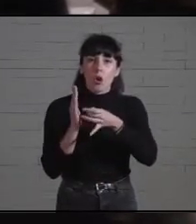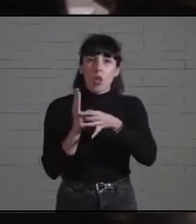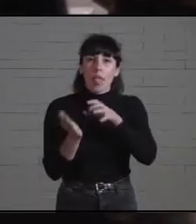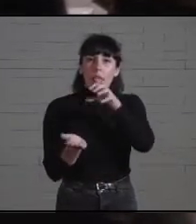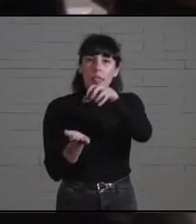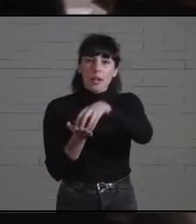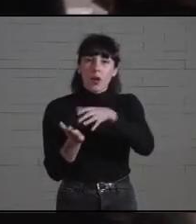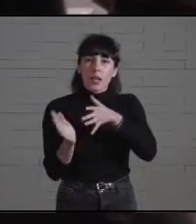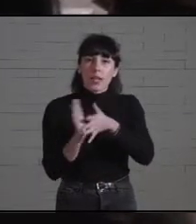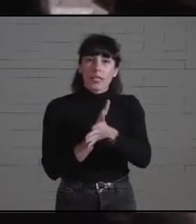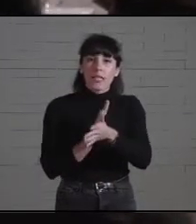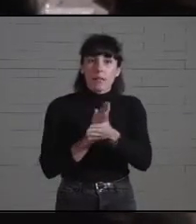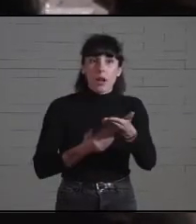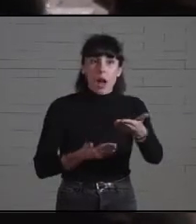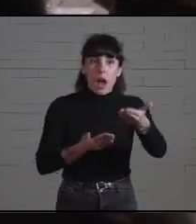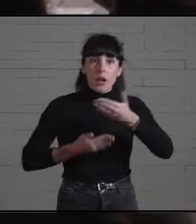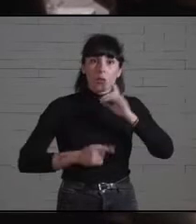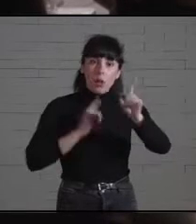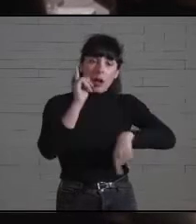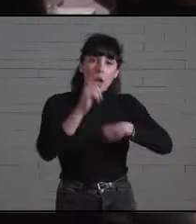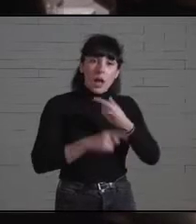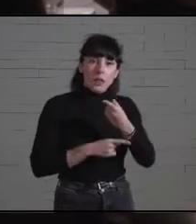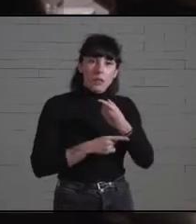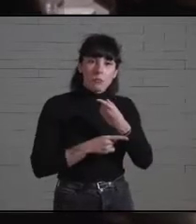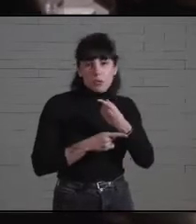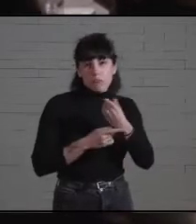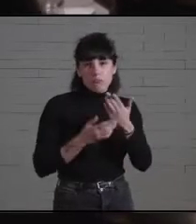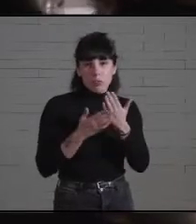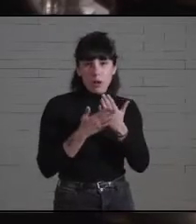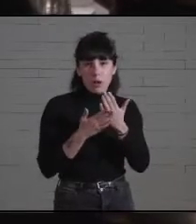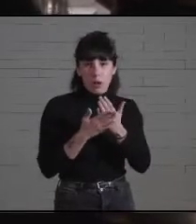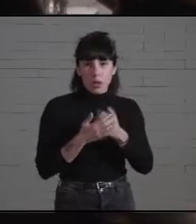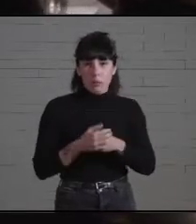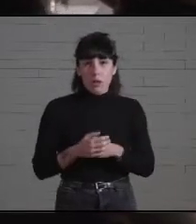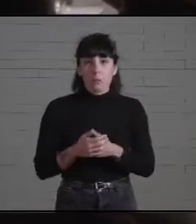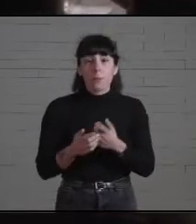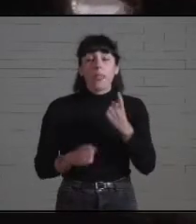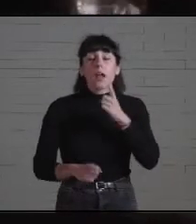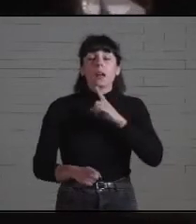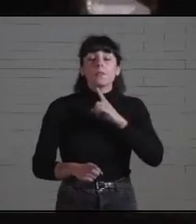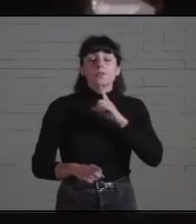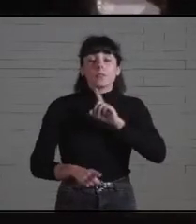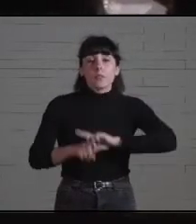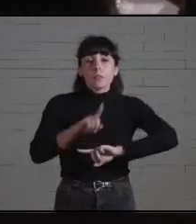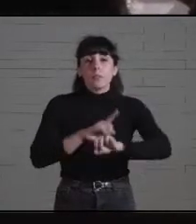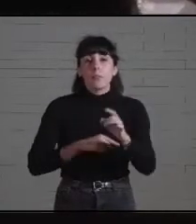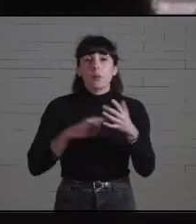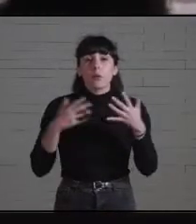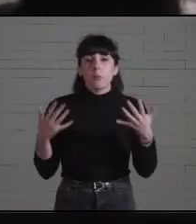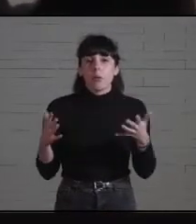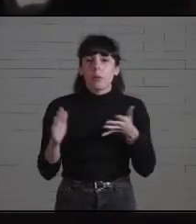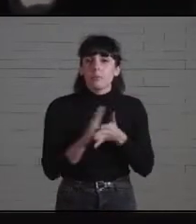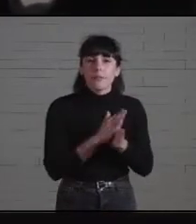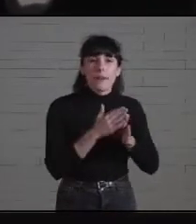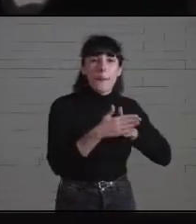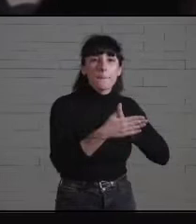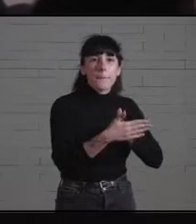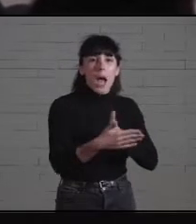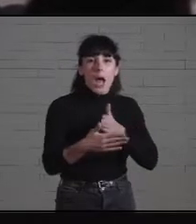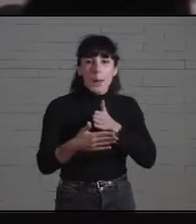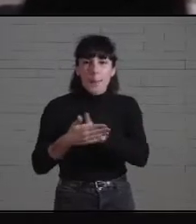al rendimiento escolar posterior. El problema es que tenemos barreras de acceso.